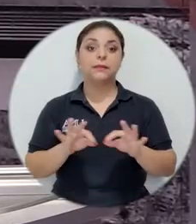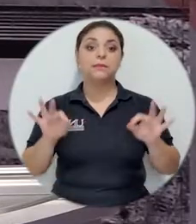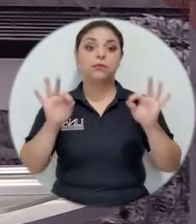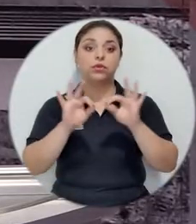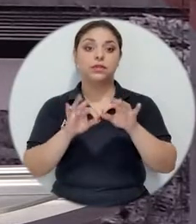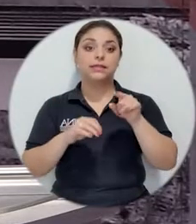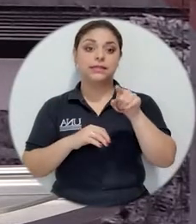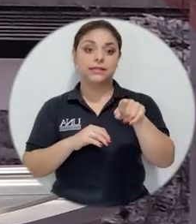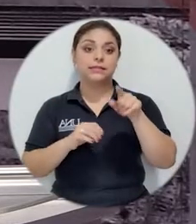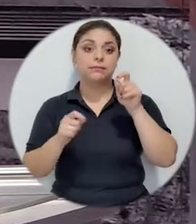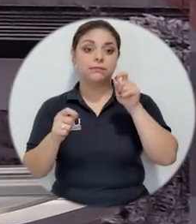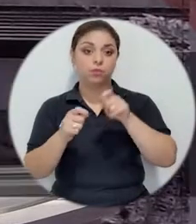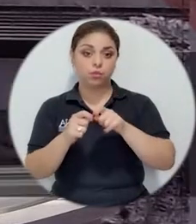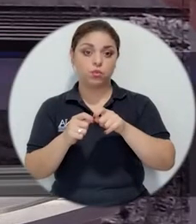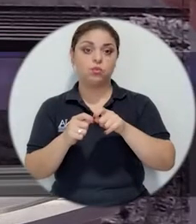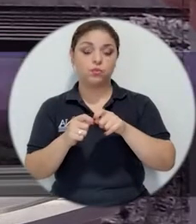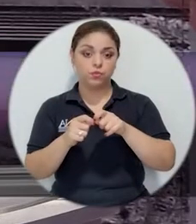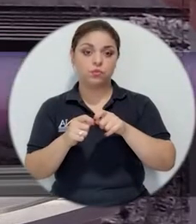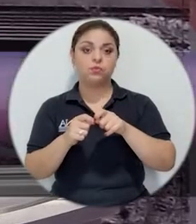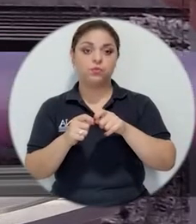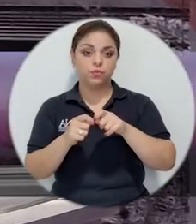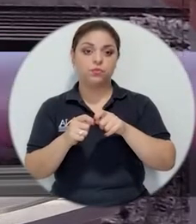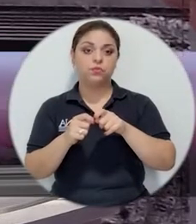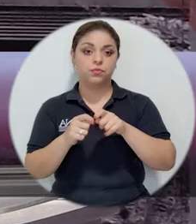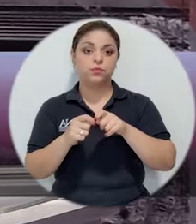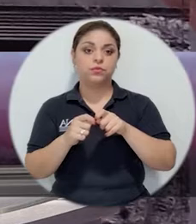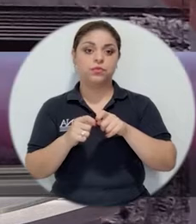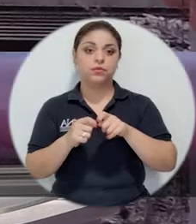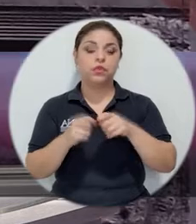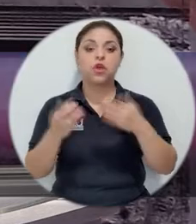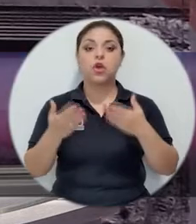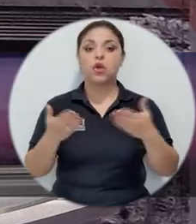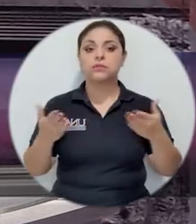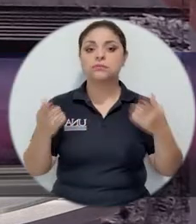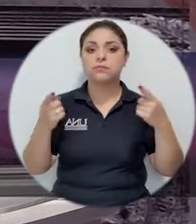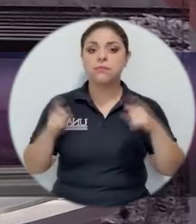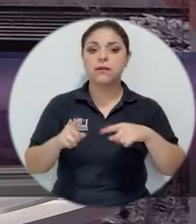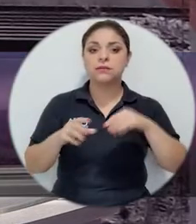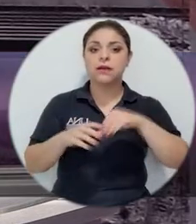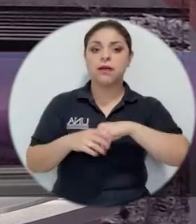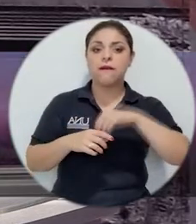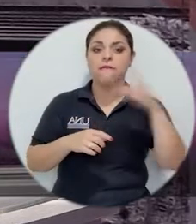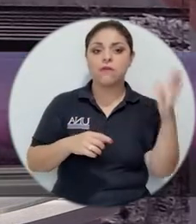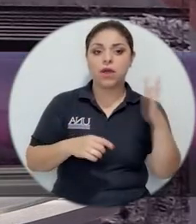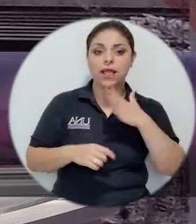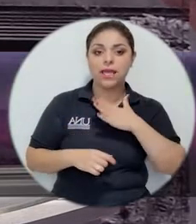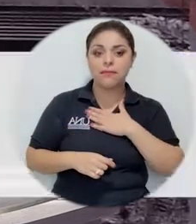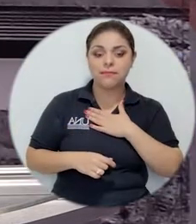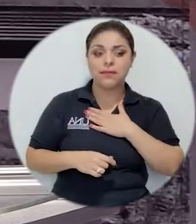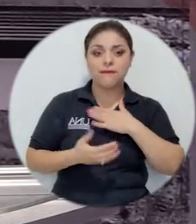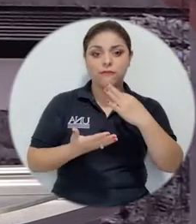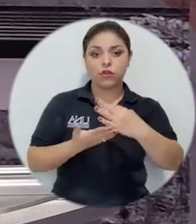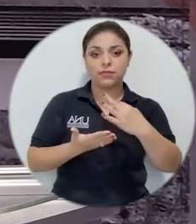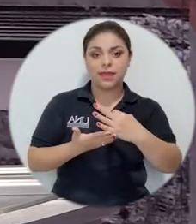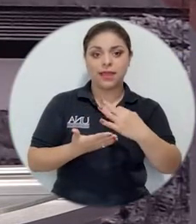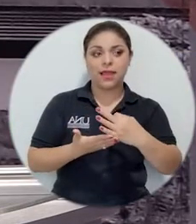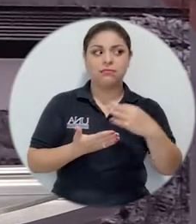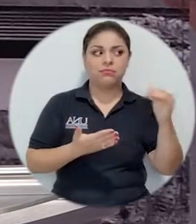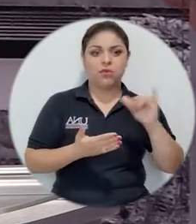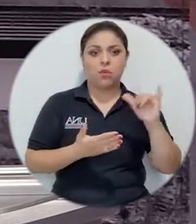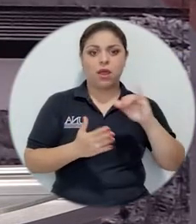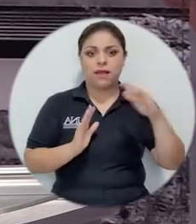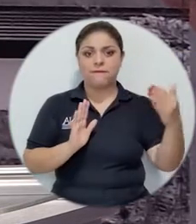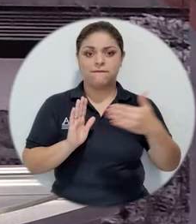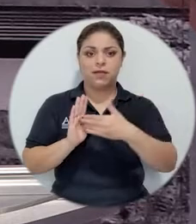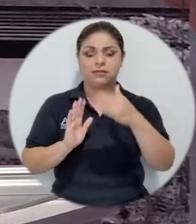Qué importante este punto que toca don Alexander. Lo que pase fuera de nuestras fronteras de una u otra forma nos afecta como país